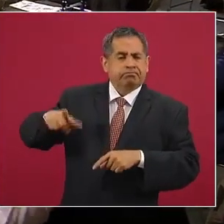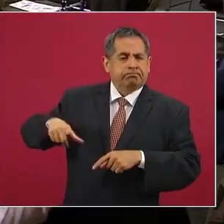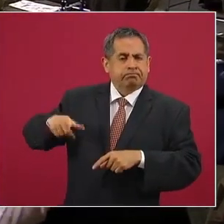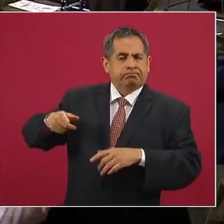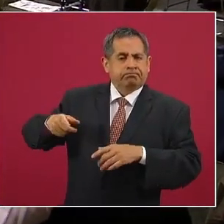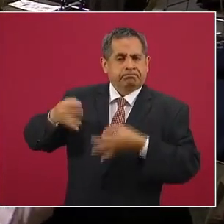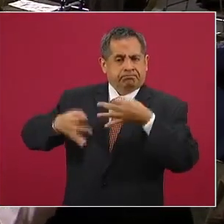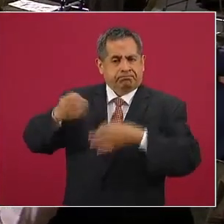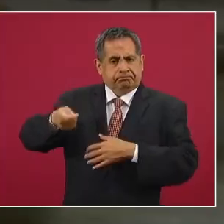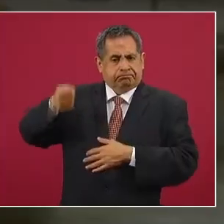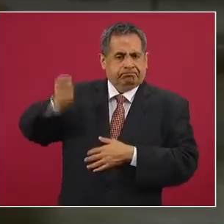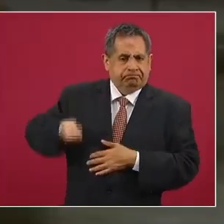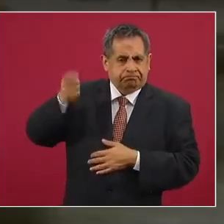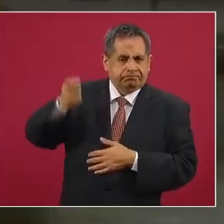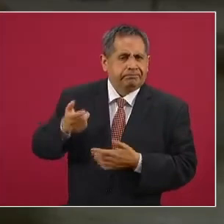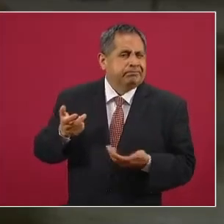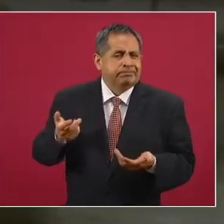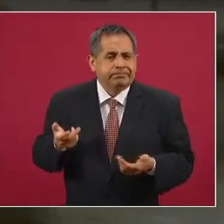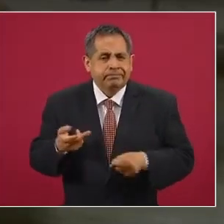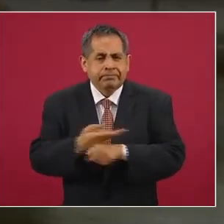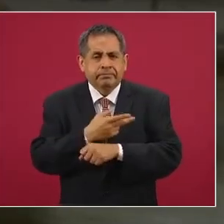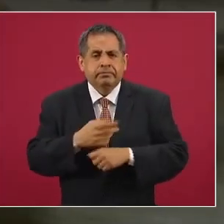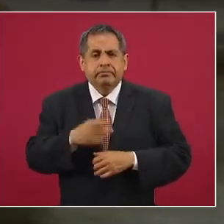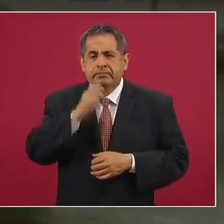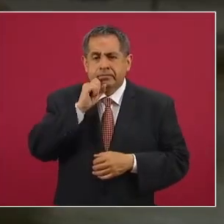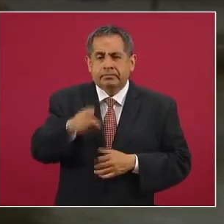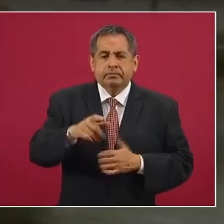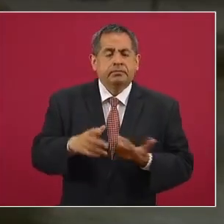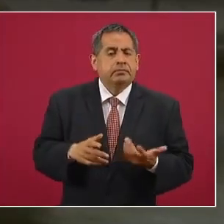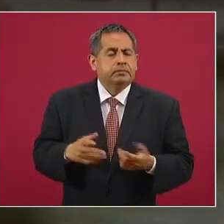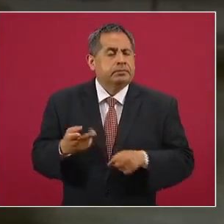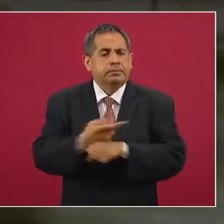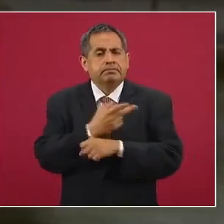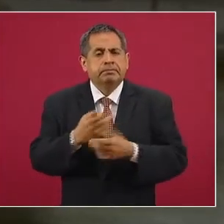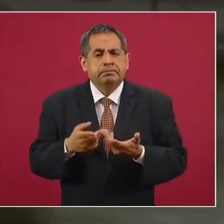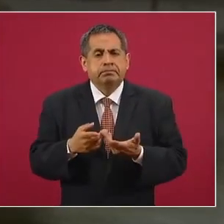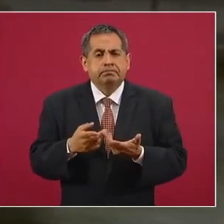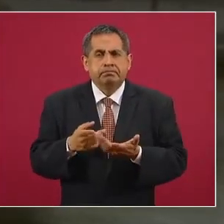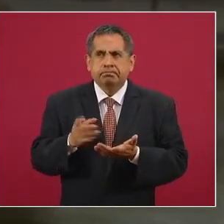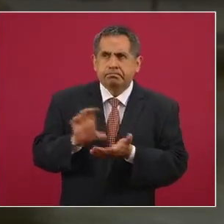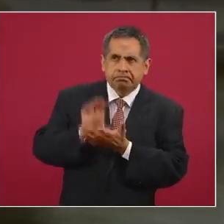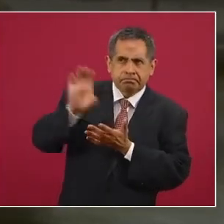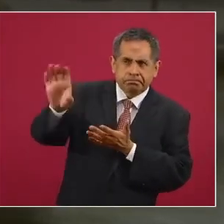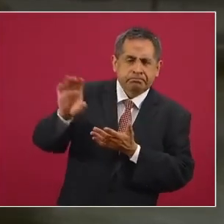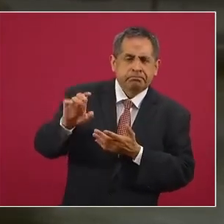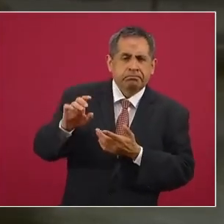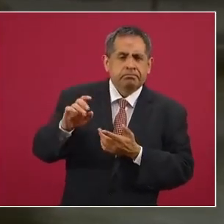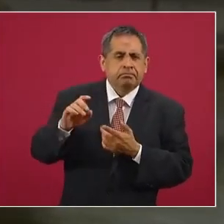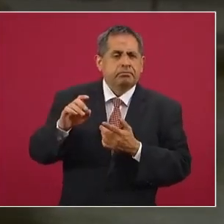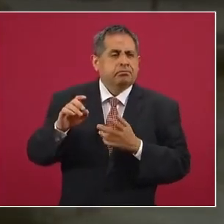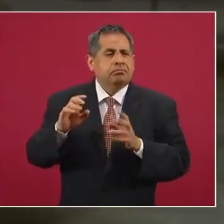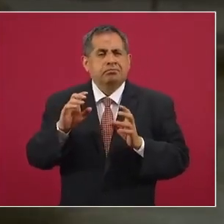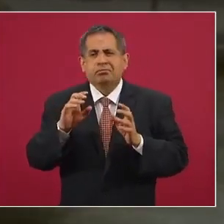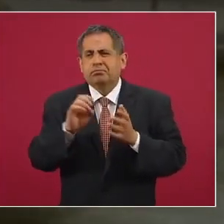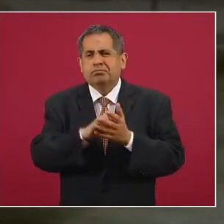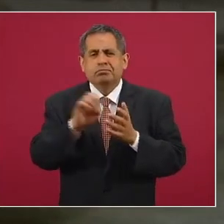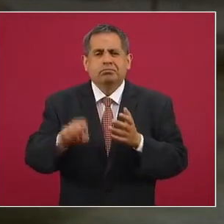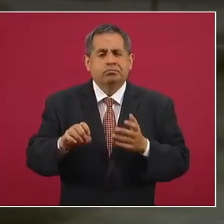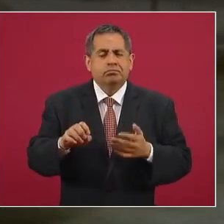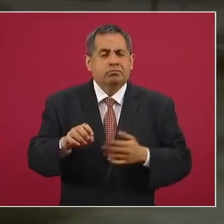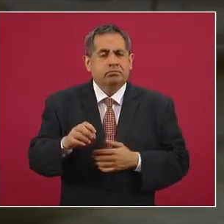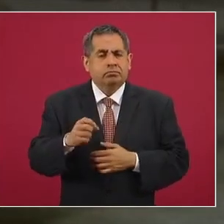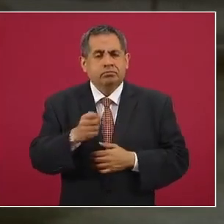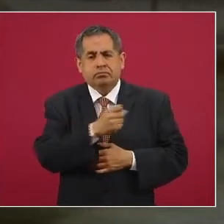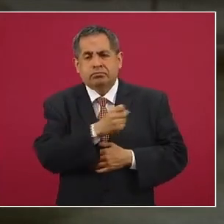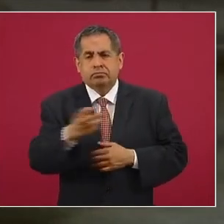saber también cómo va el pago o el cobro de las personas o de las instituciones que